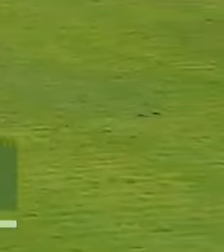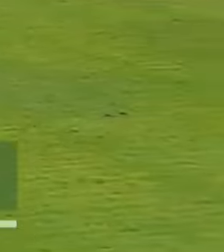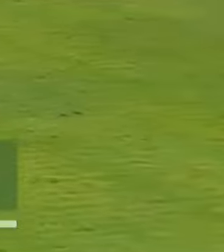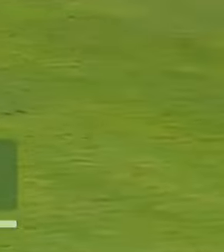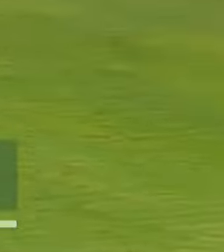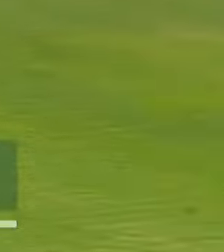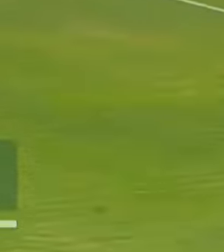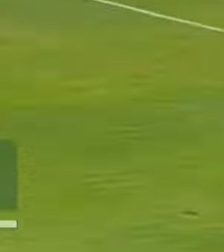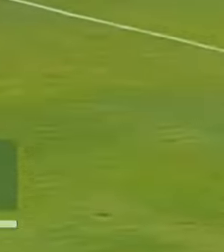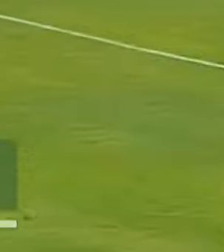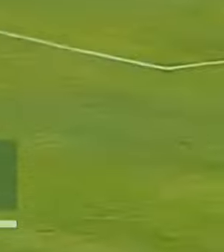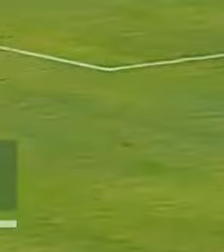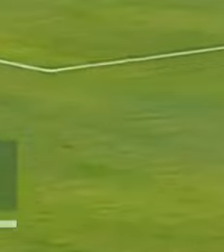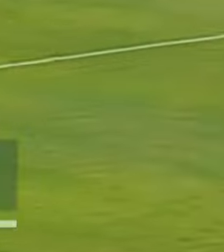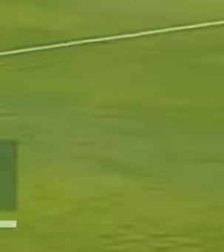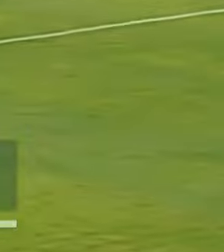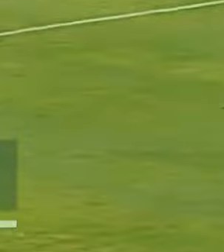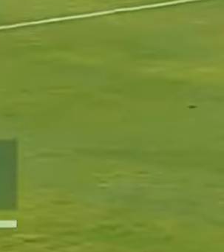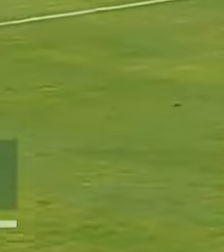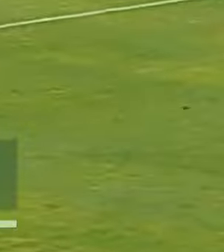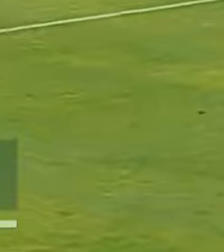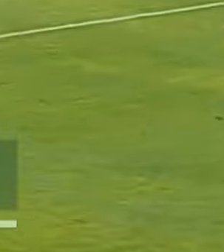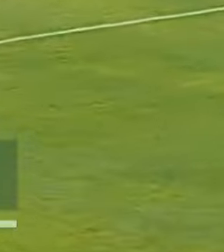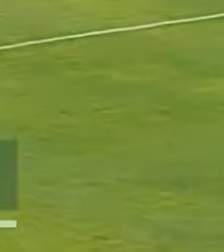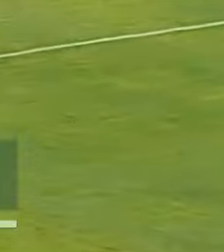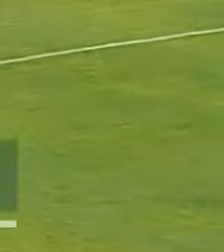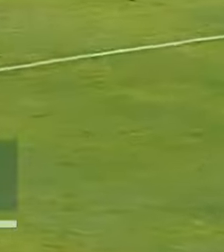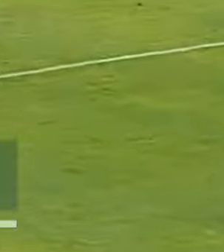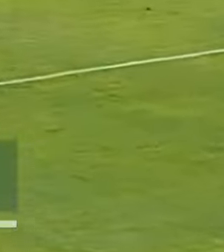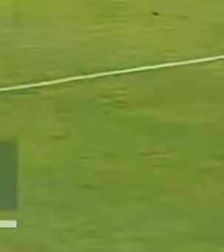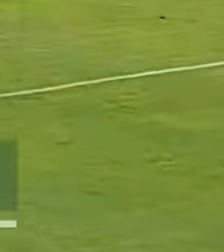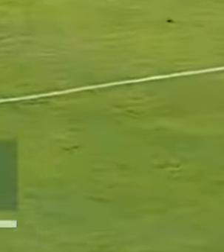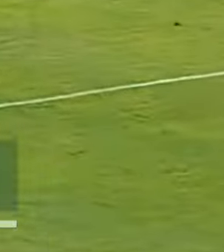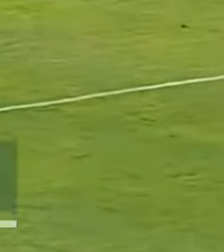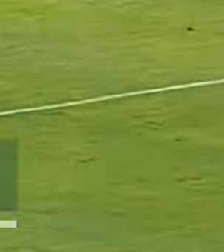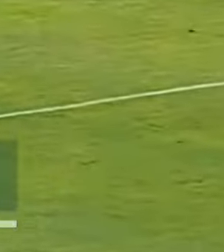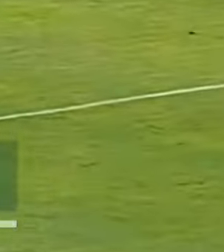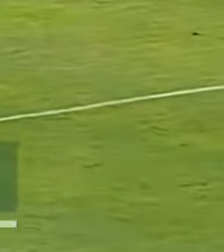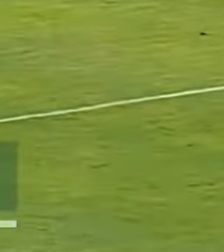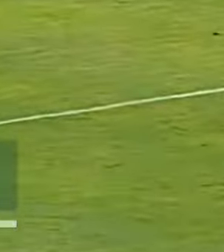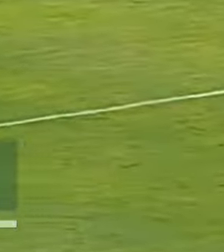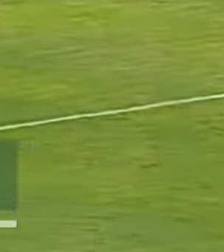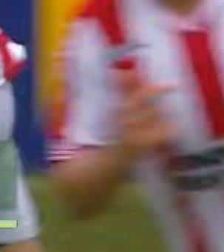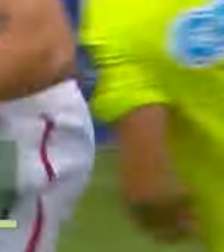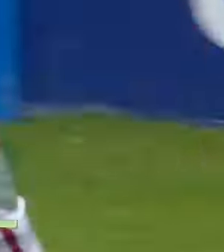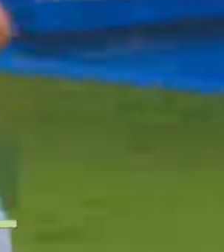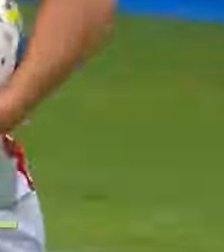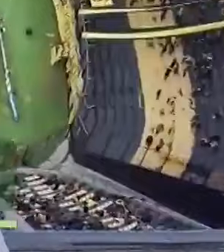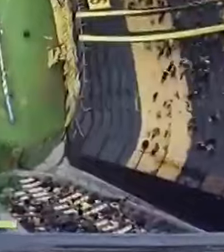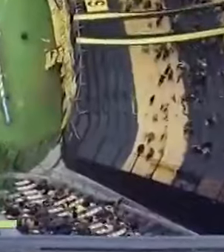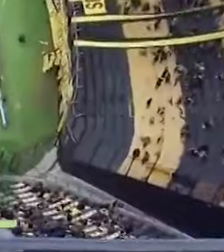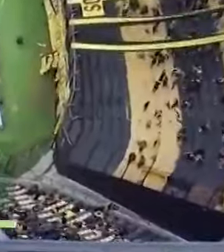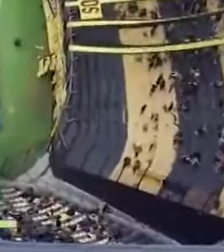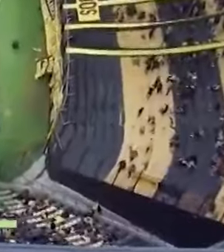por parte de Faustino marone a los 49 casi sobre el final 2 a 1 Victoria del tuerto frente alceno